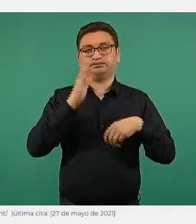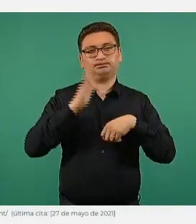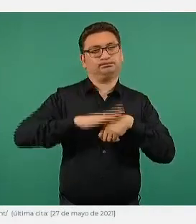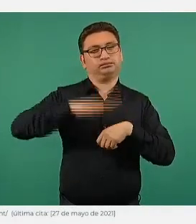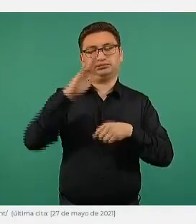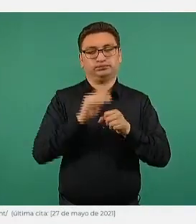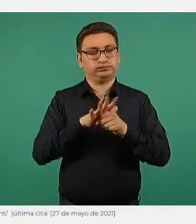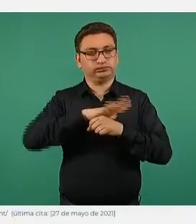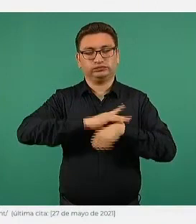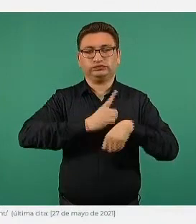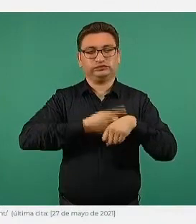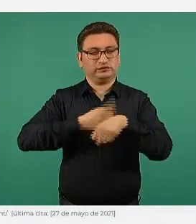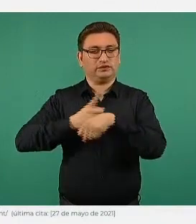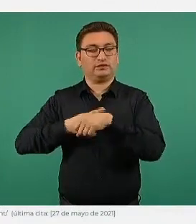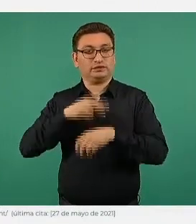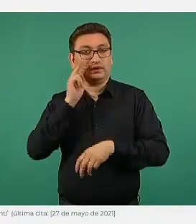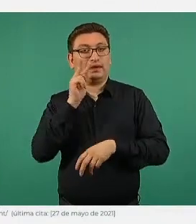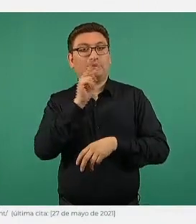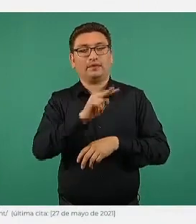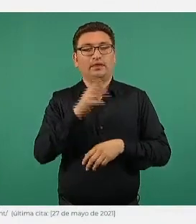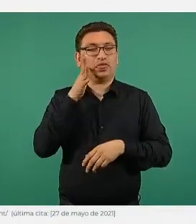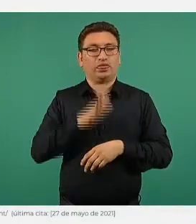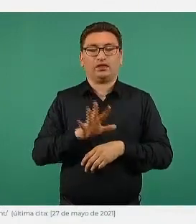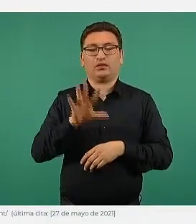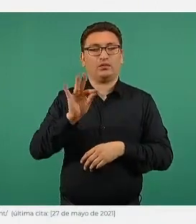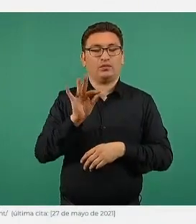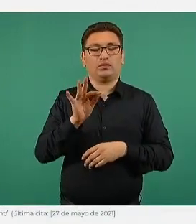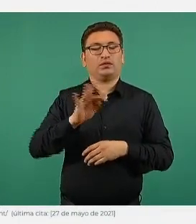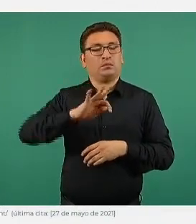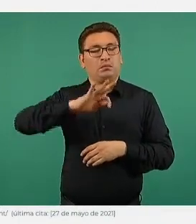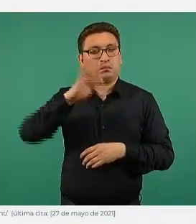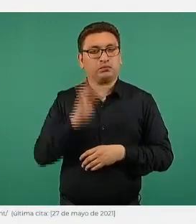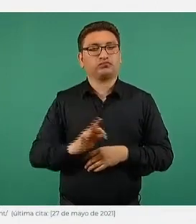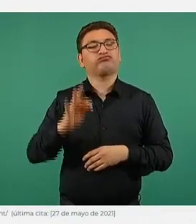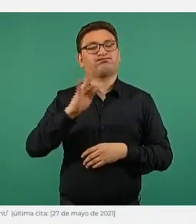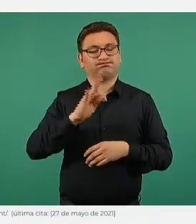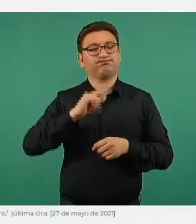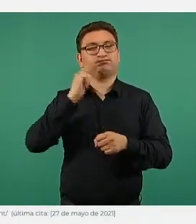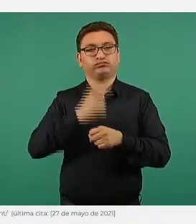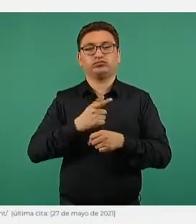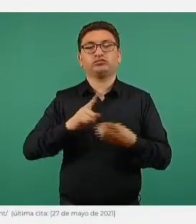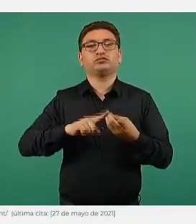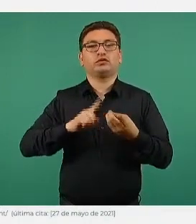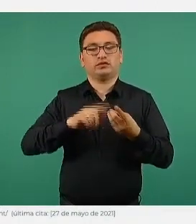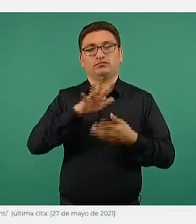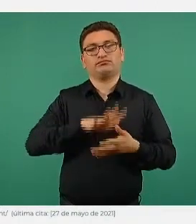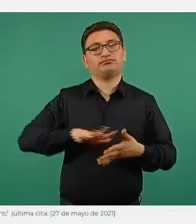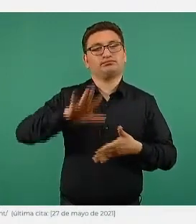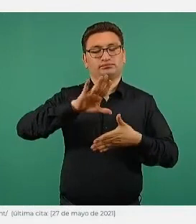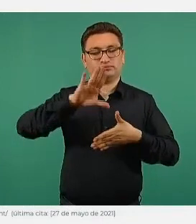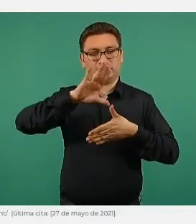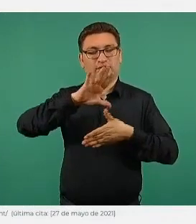De hecho, podemos visualizar que casi el 40% de ellos están reportados en nuestra región,